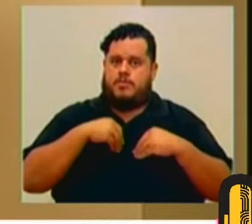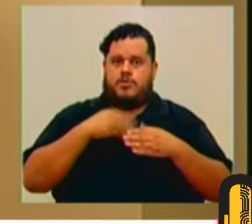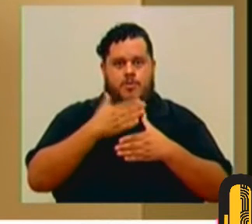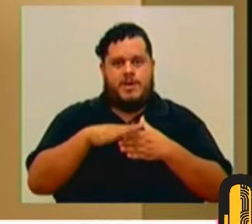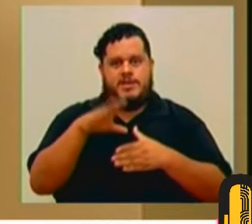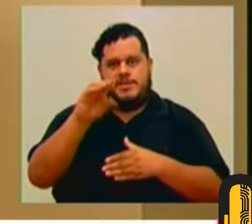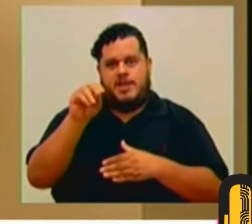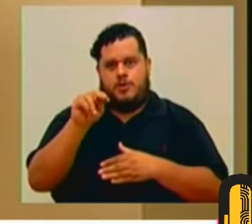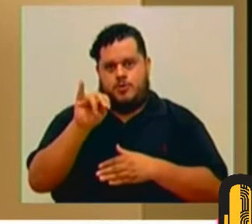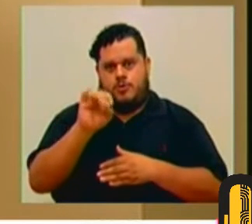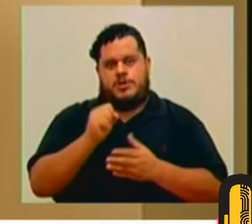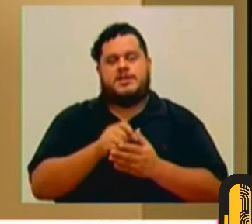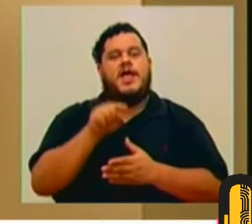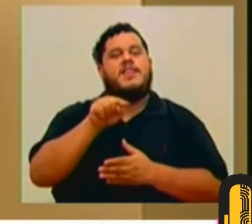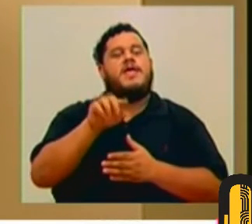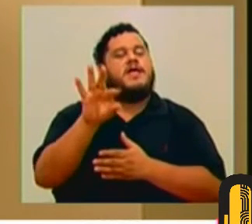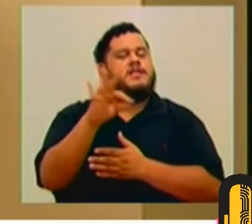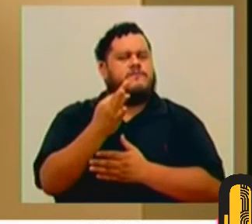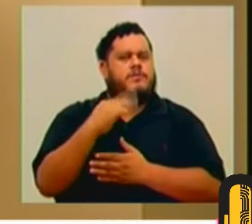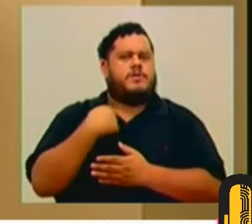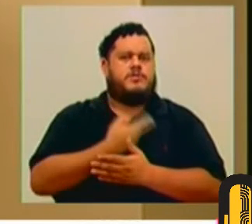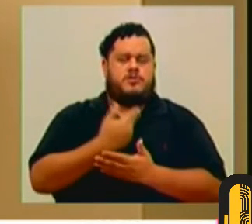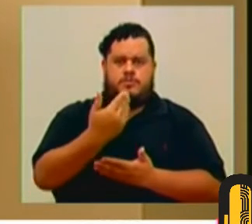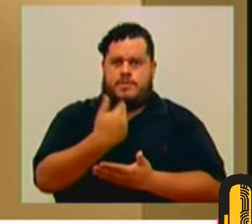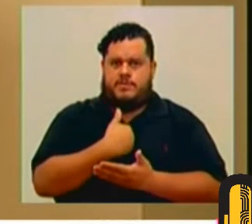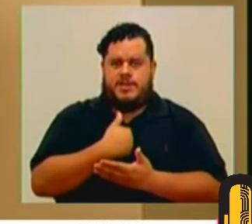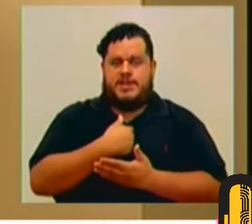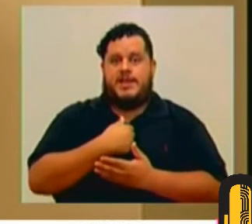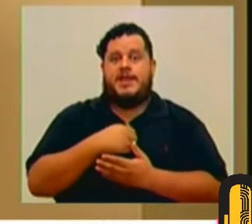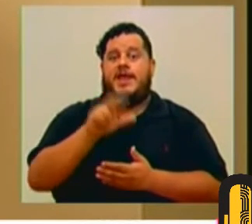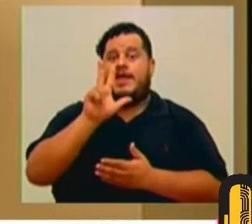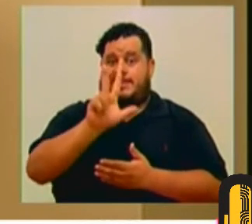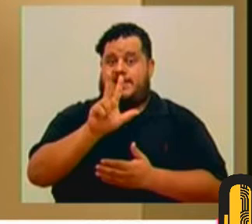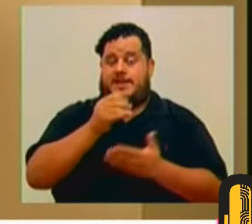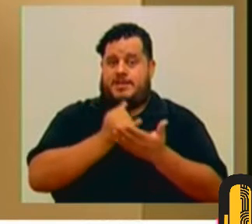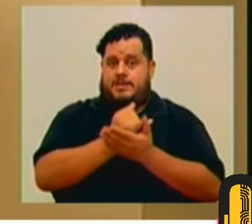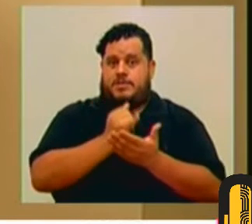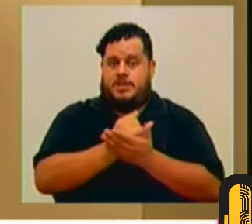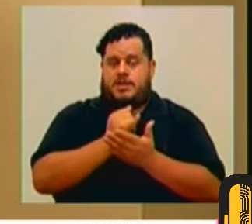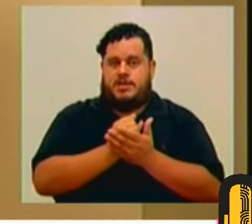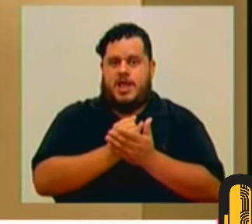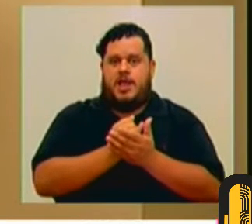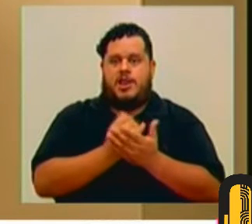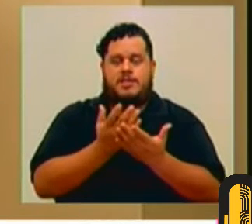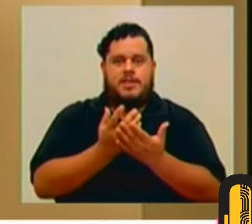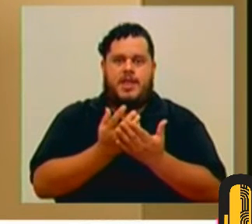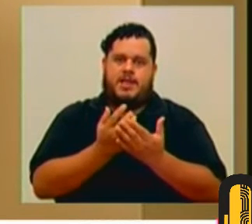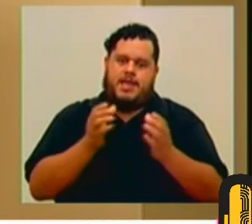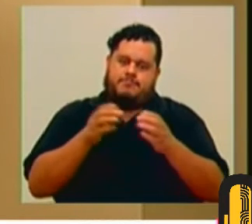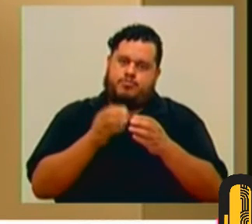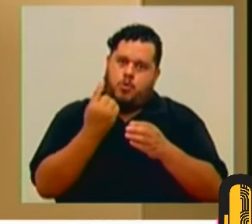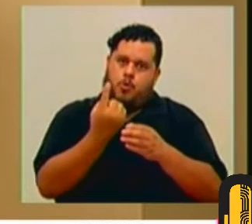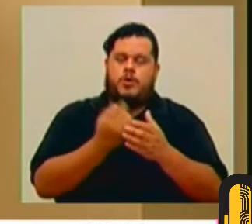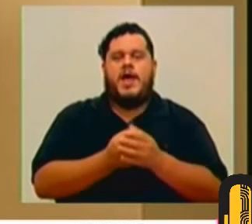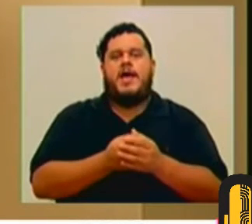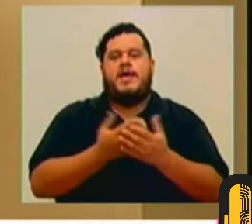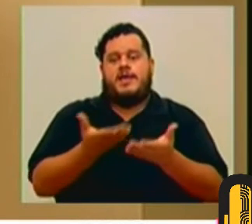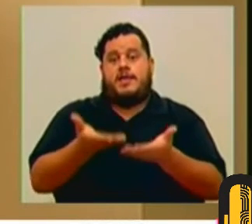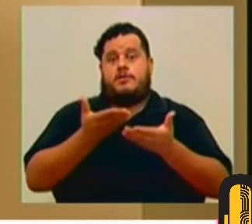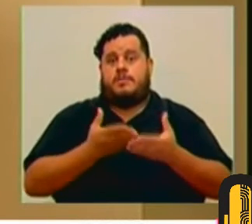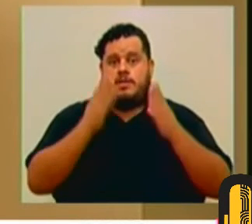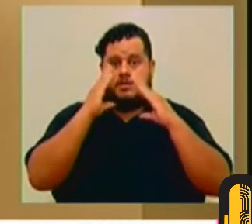CONIS. De esta forma, vamos a tener tres investigaciones al unísono que nos van a dar información